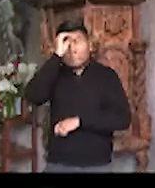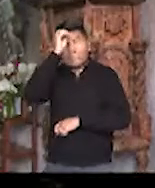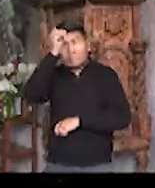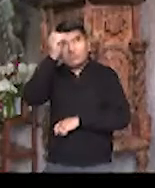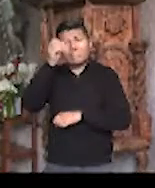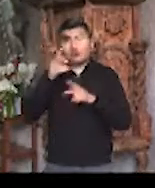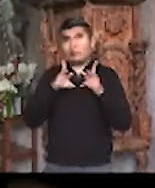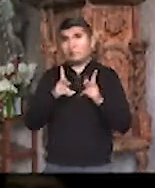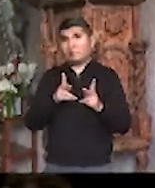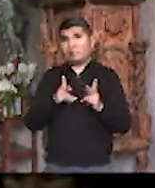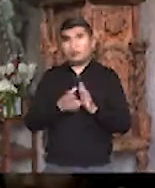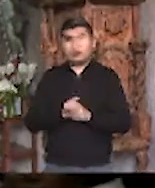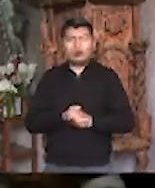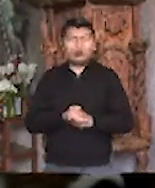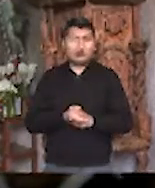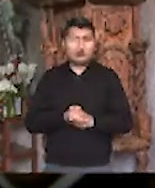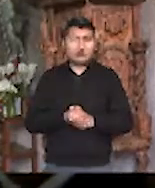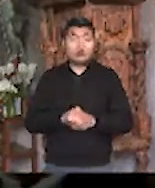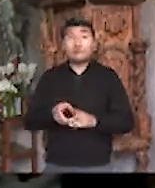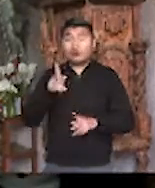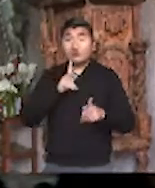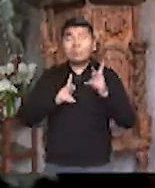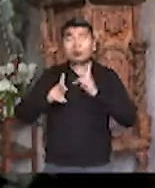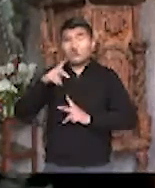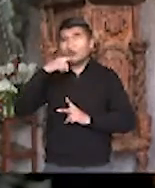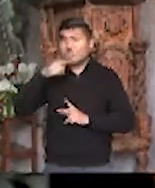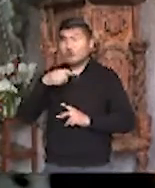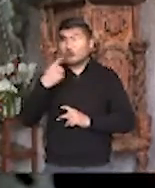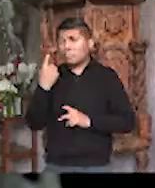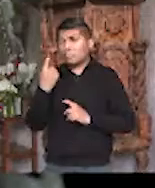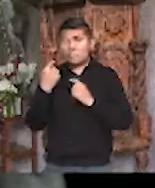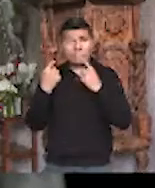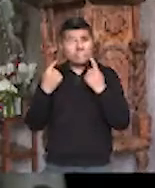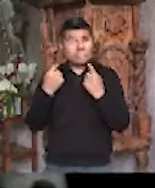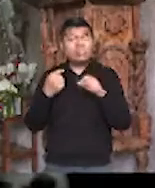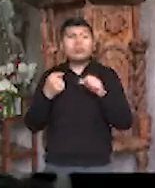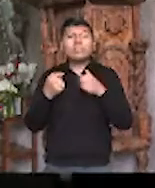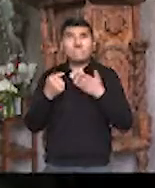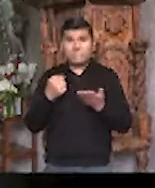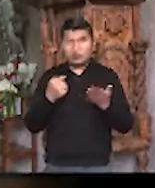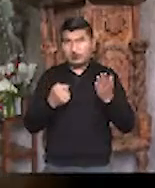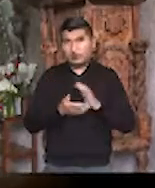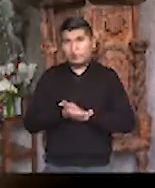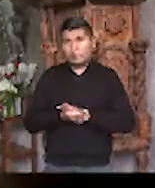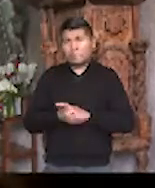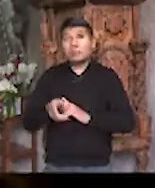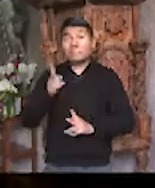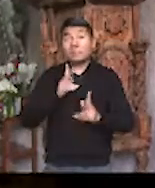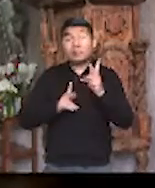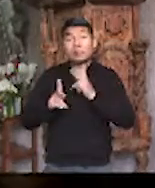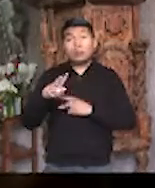gente la gente dice una y otra cosa la gente